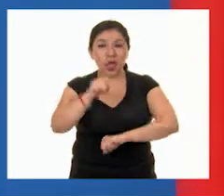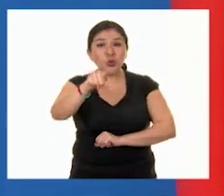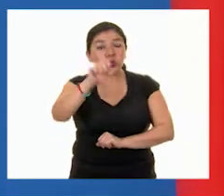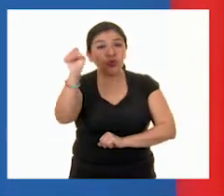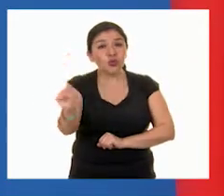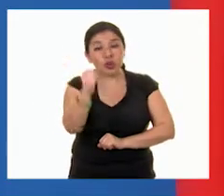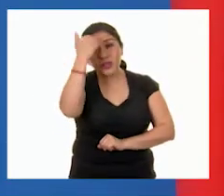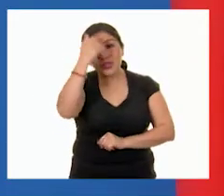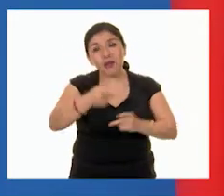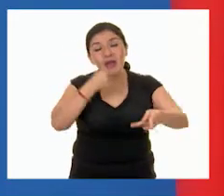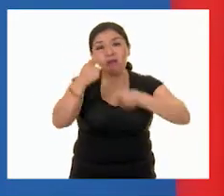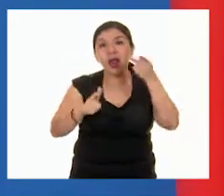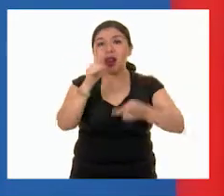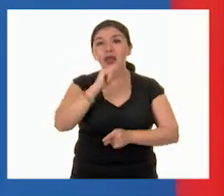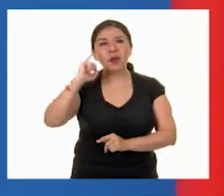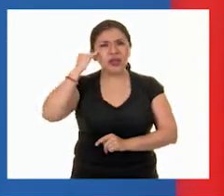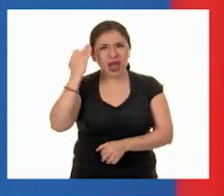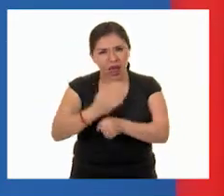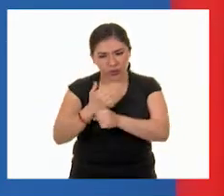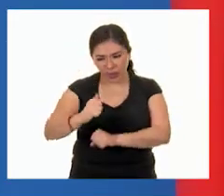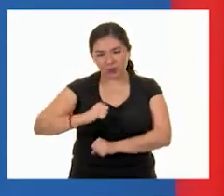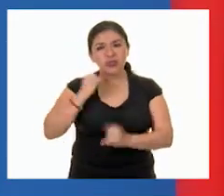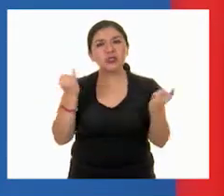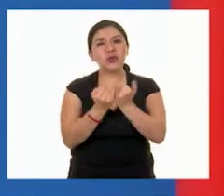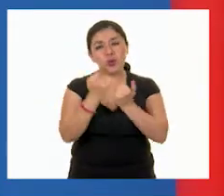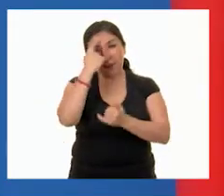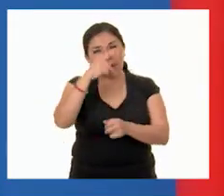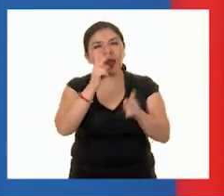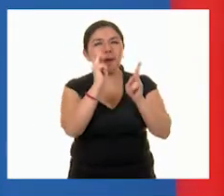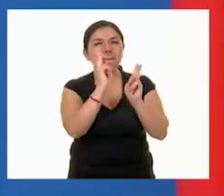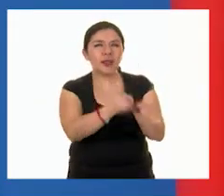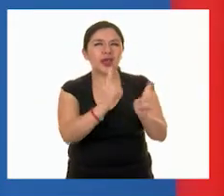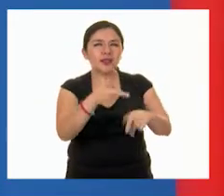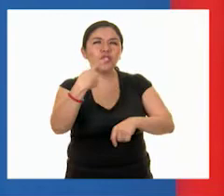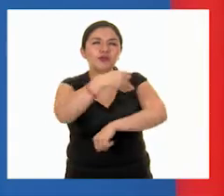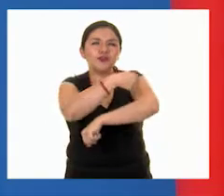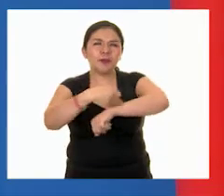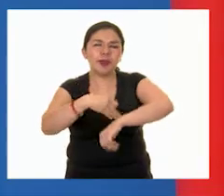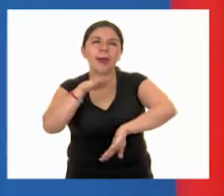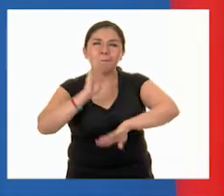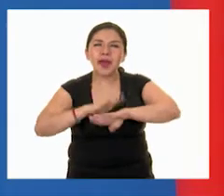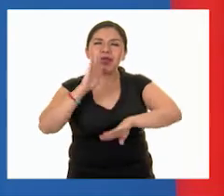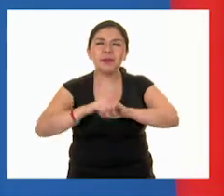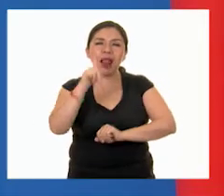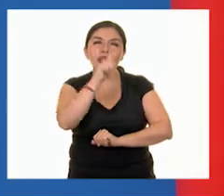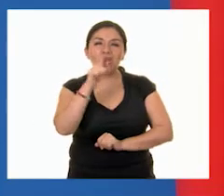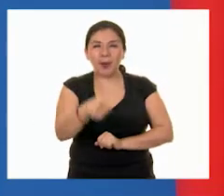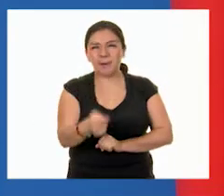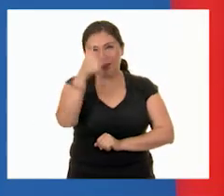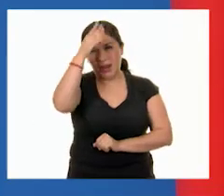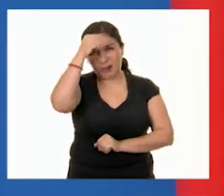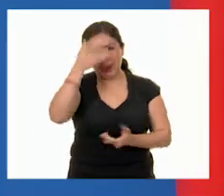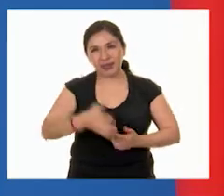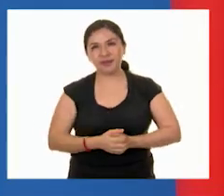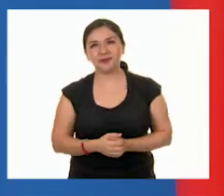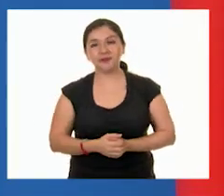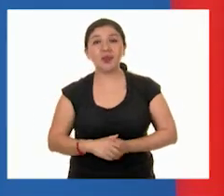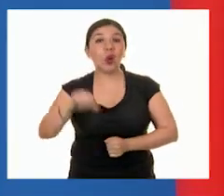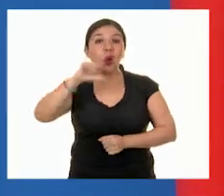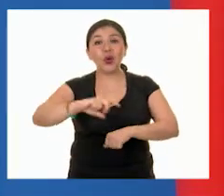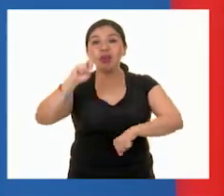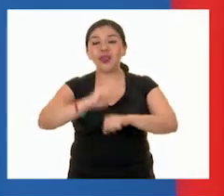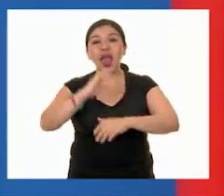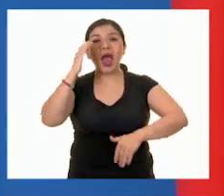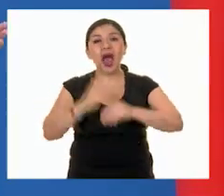la fortuna de hablar una lengua indígena, aprovecha también este momento para practicarla y platica con tu familia en tu lengua materna. Por hoy